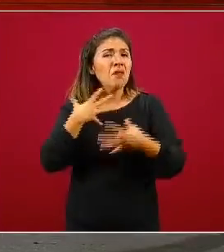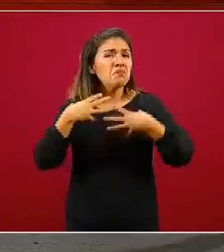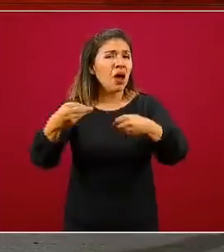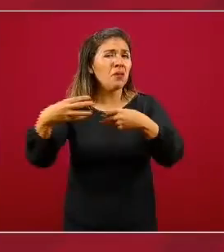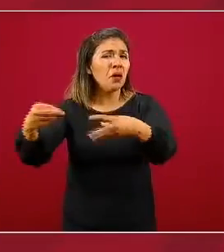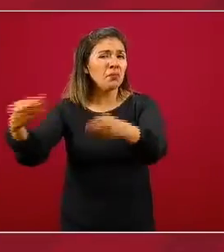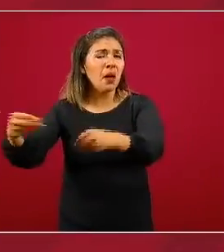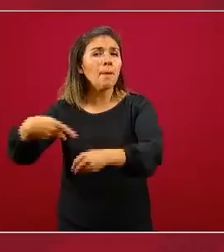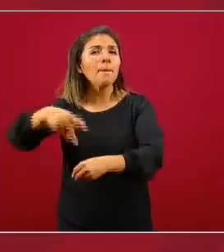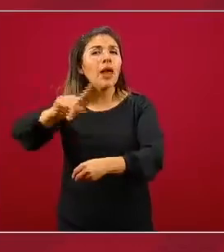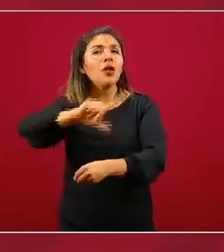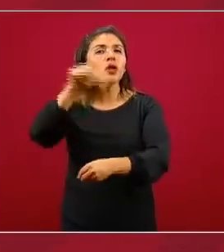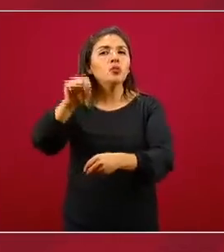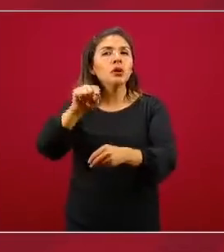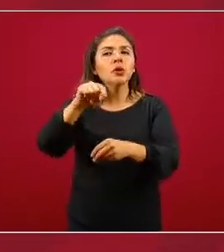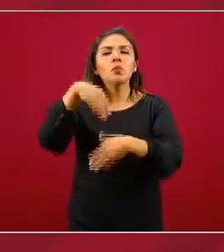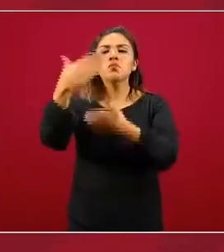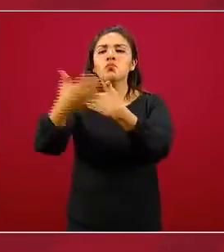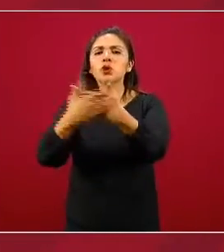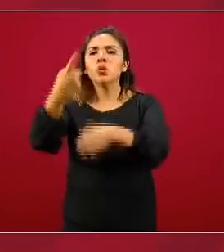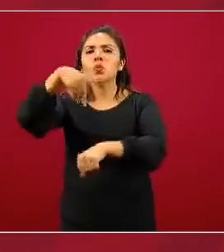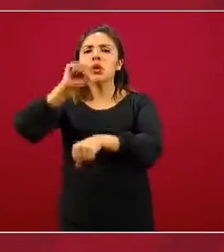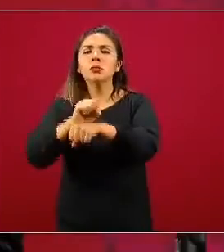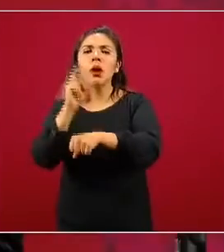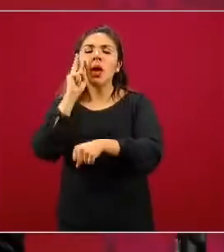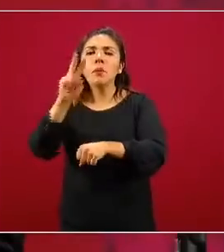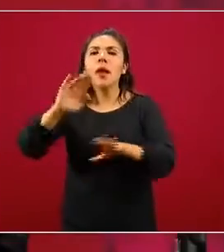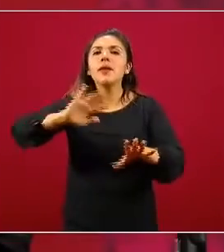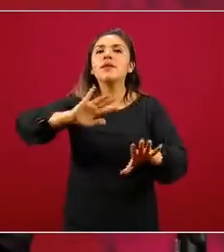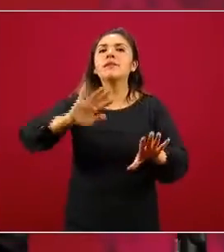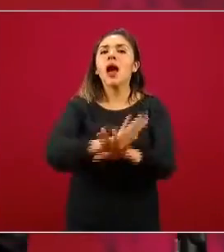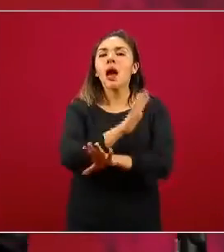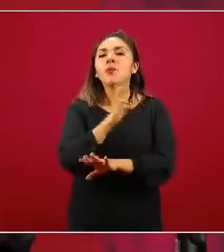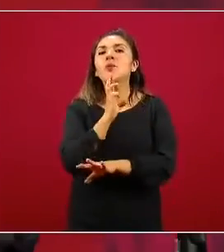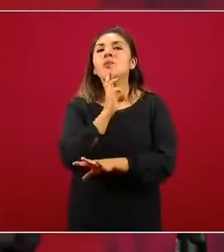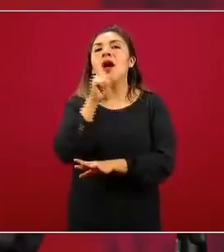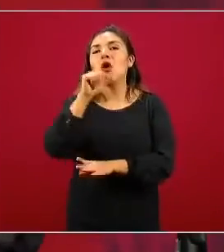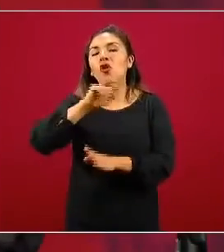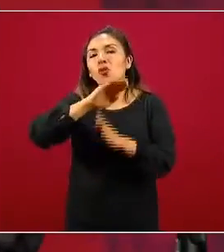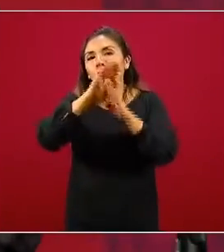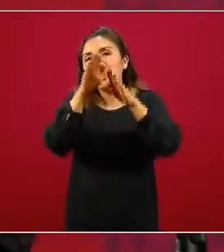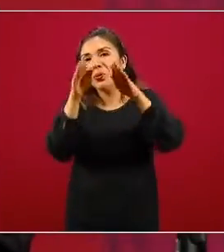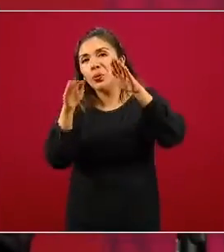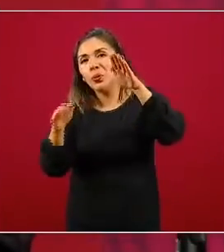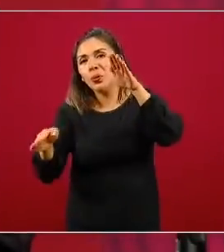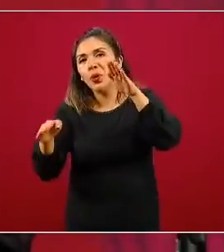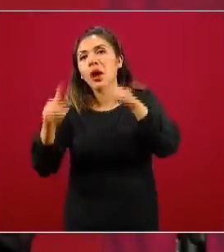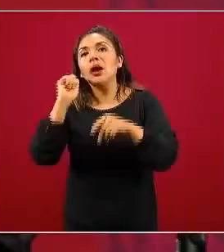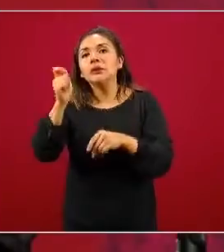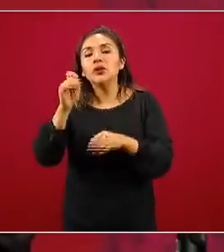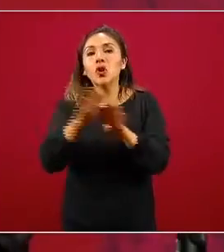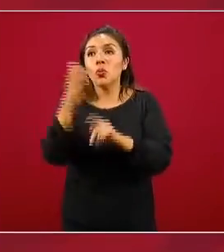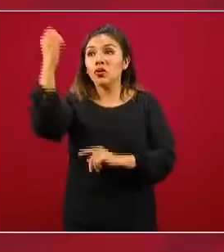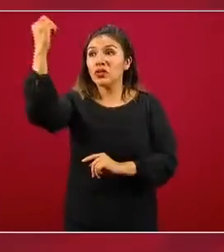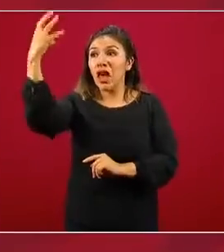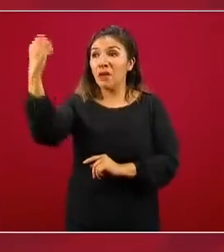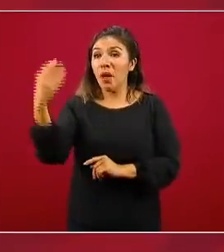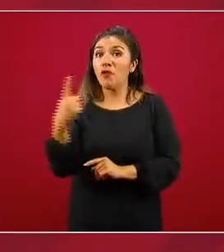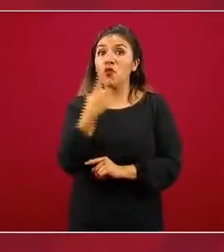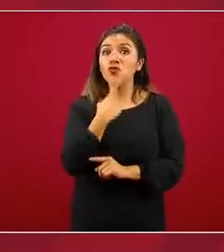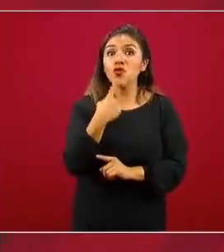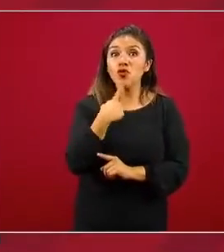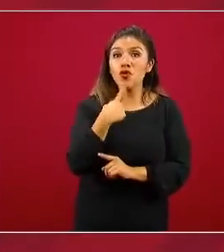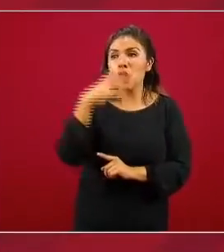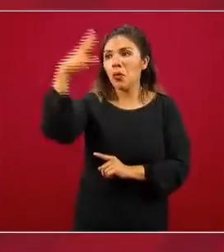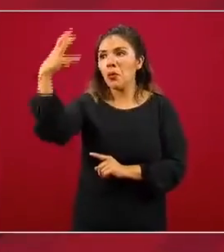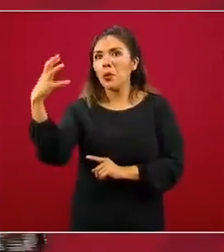transmisión, pero empecemos a la semana siguiente a ver cambios favorables en los indicadores que lleven del semáforo de rojo